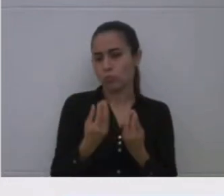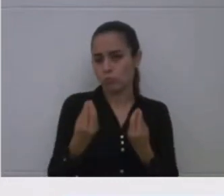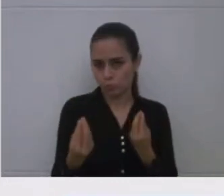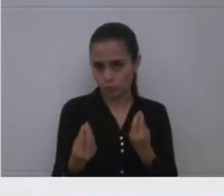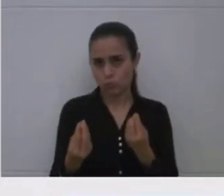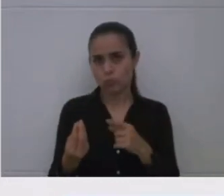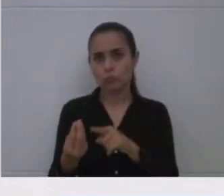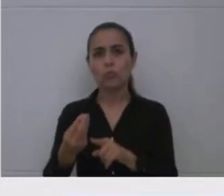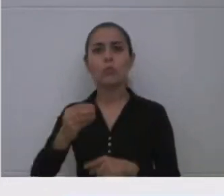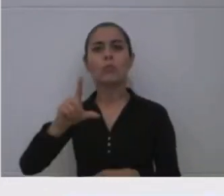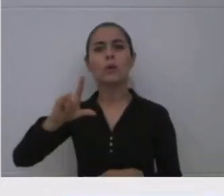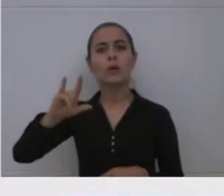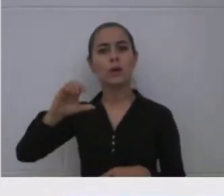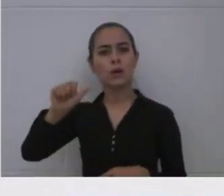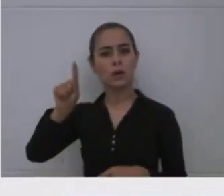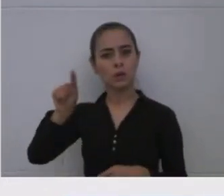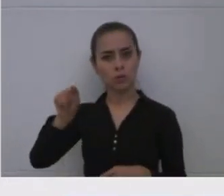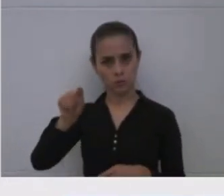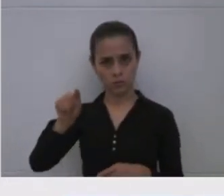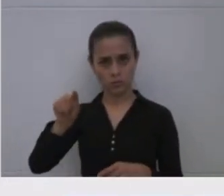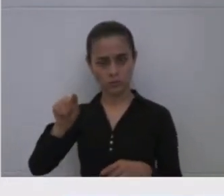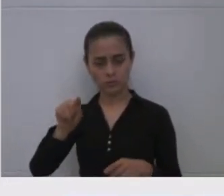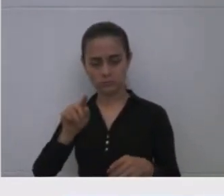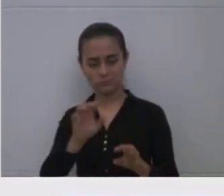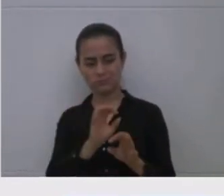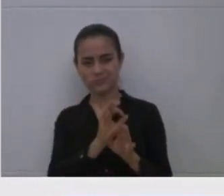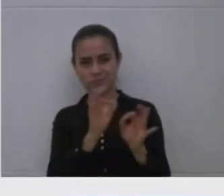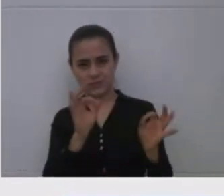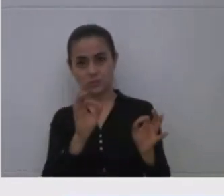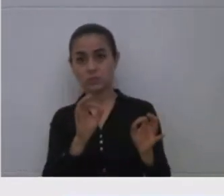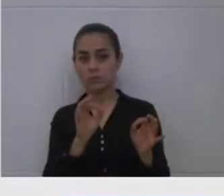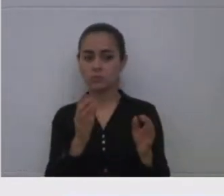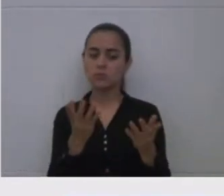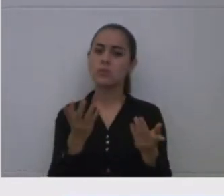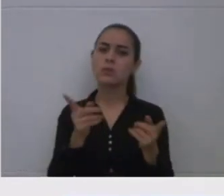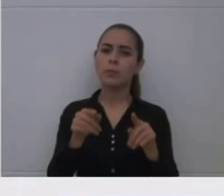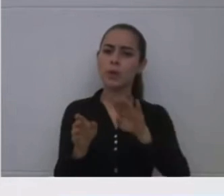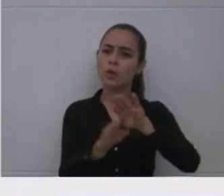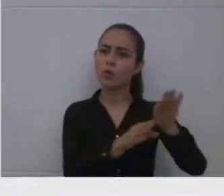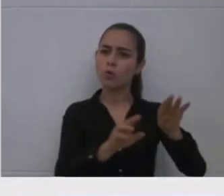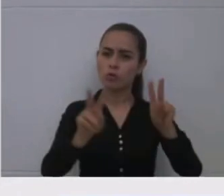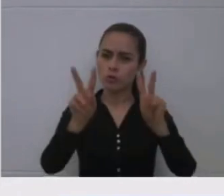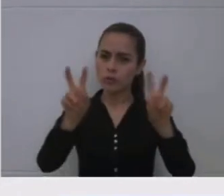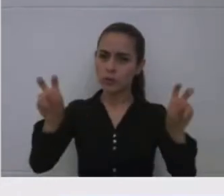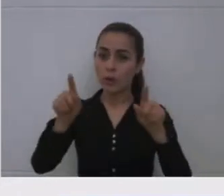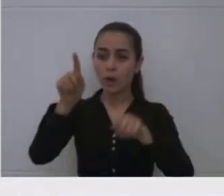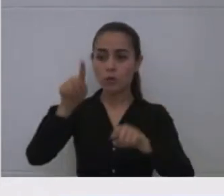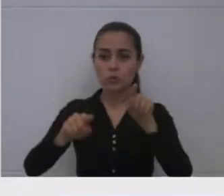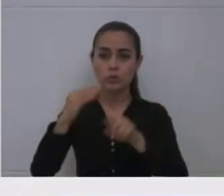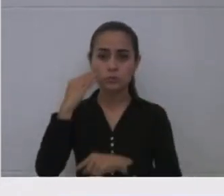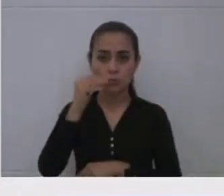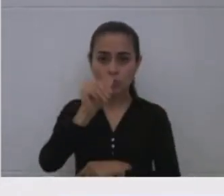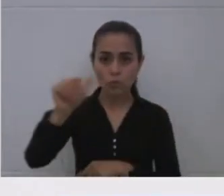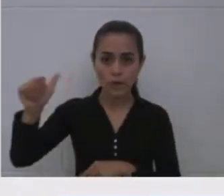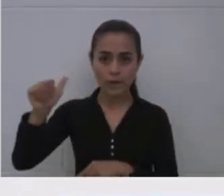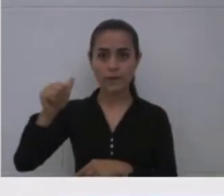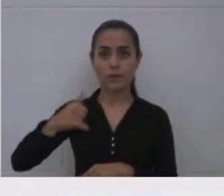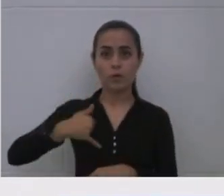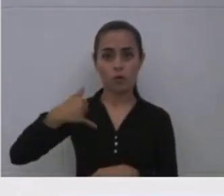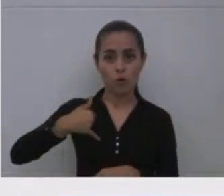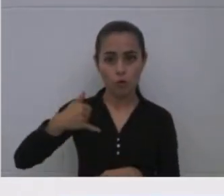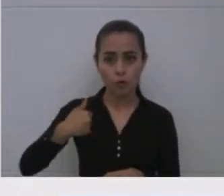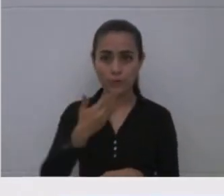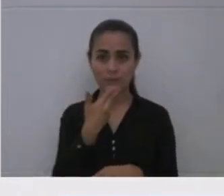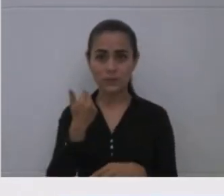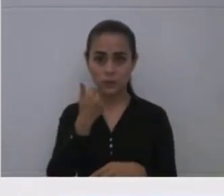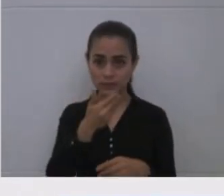se pudo agendar. Tampoco se pudo agendar el debate de la desaparición de niñas, adolescentes y mujeres en la ciudad que propuso